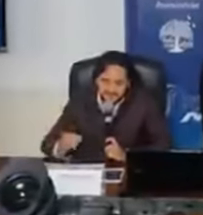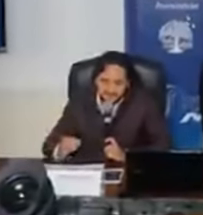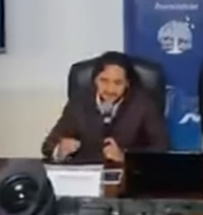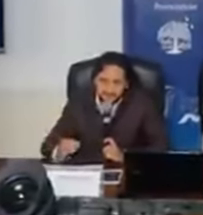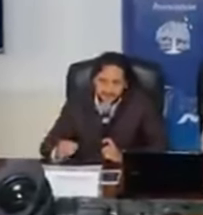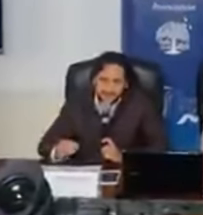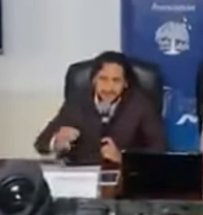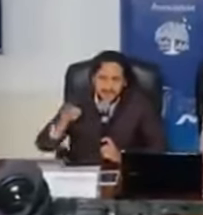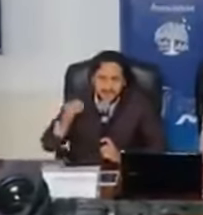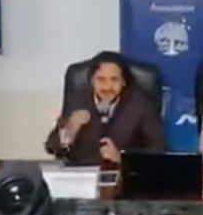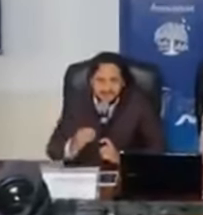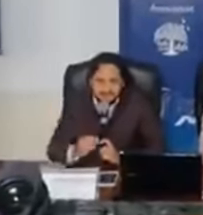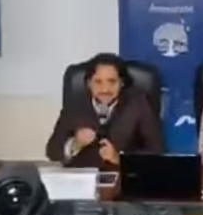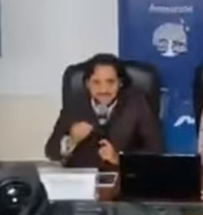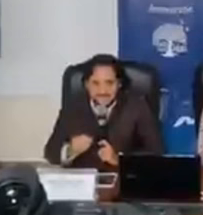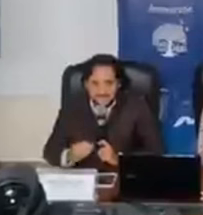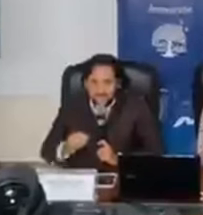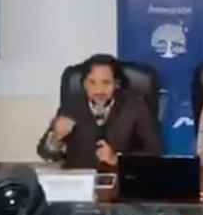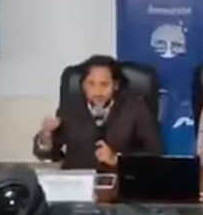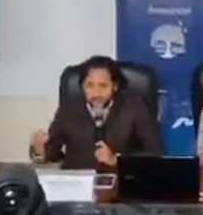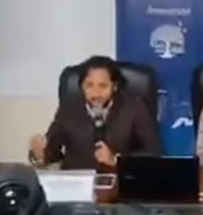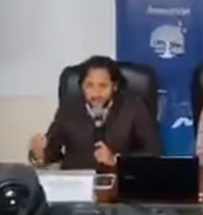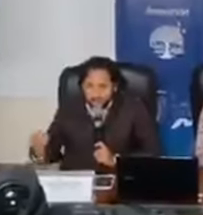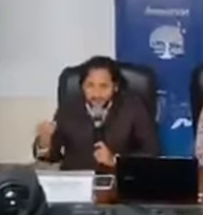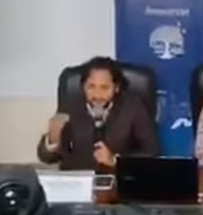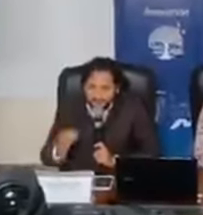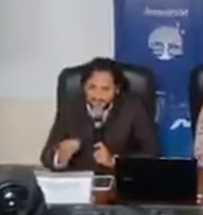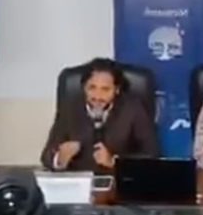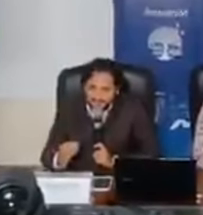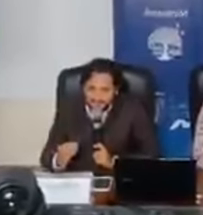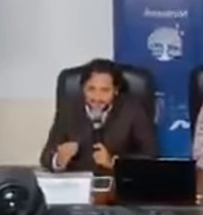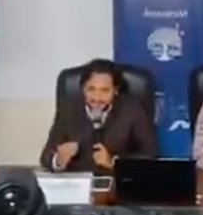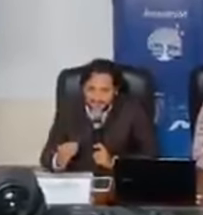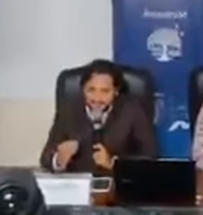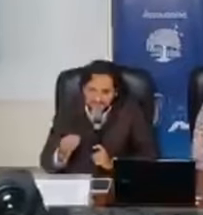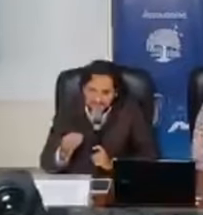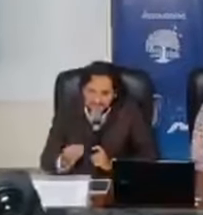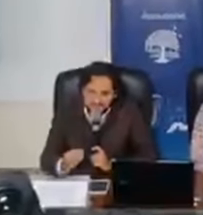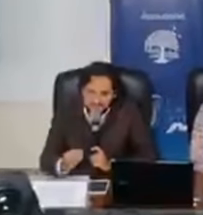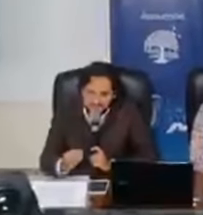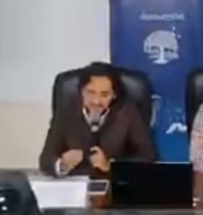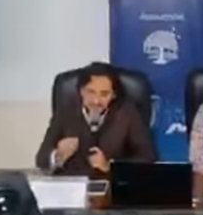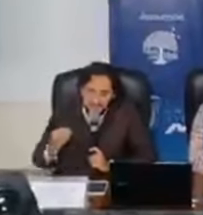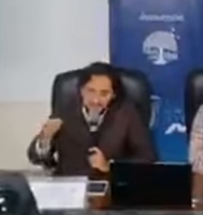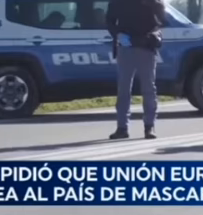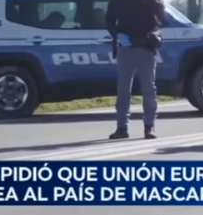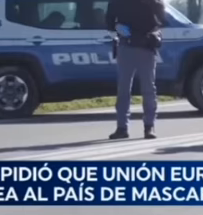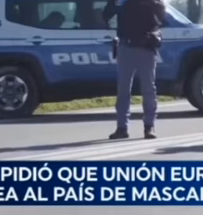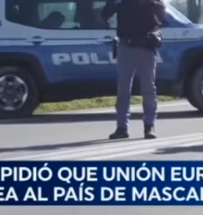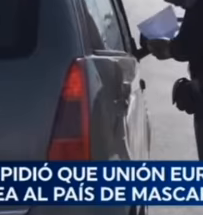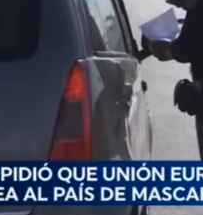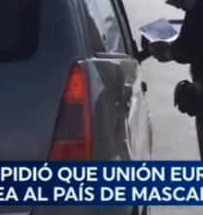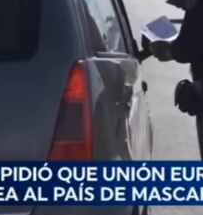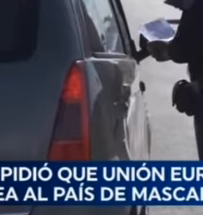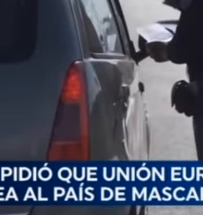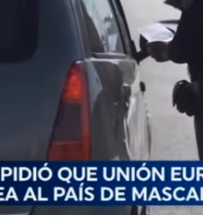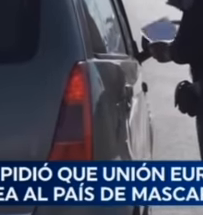protocolarios que tiene que hacer el Ministerio de Salud para saber si tienen o no esta infección.